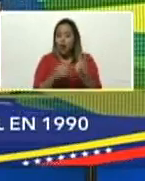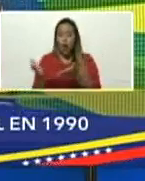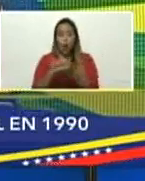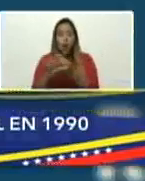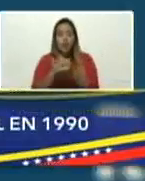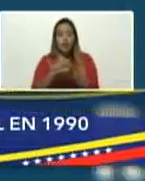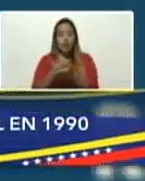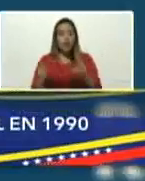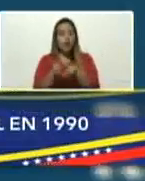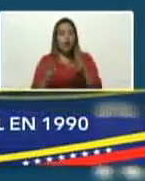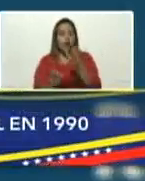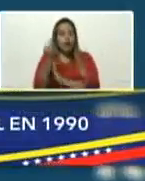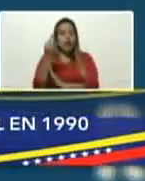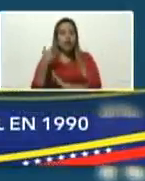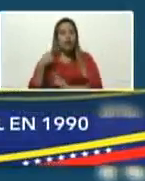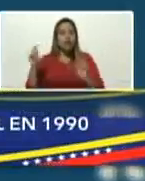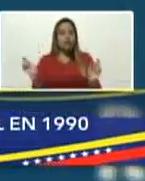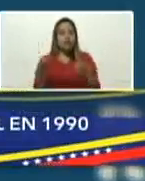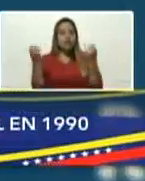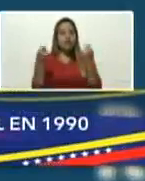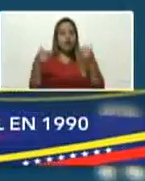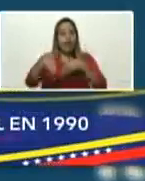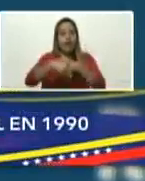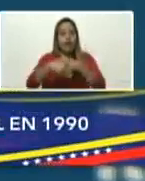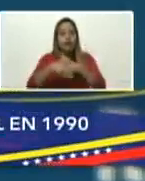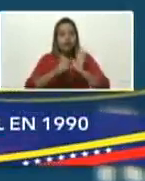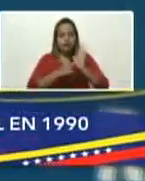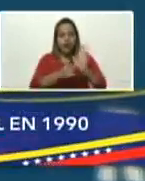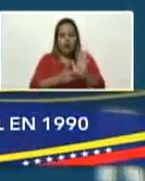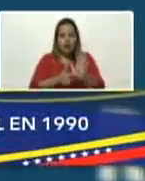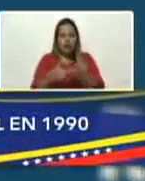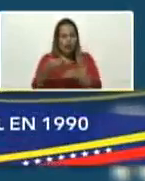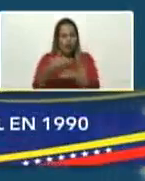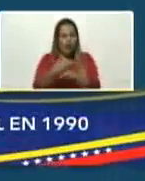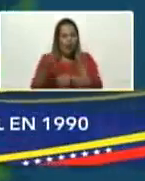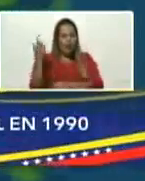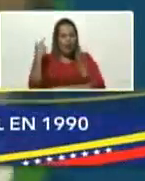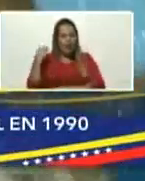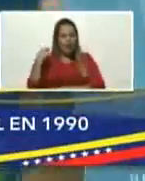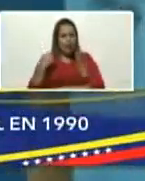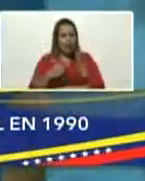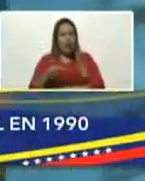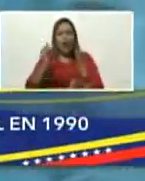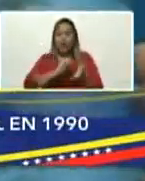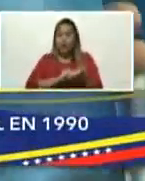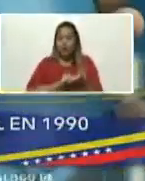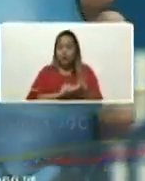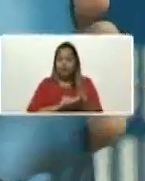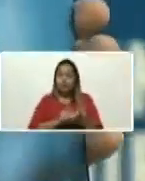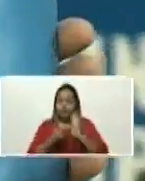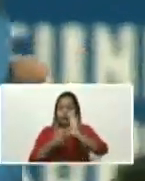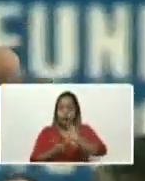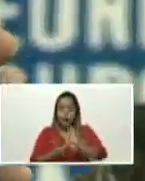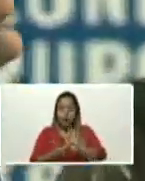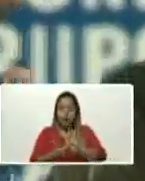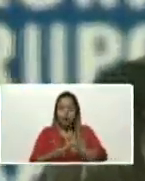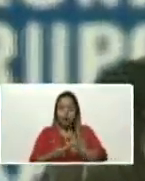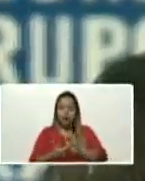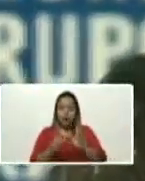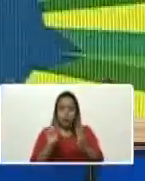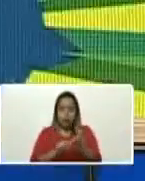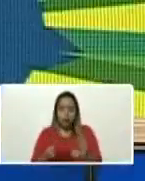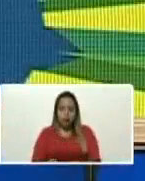publiqué en mis redes sociales antes de ayer. Lo volví a publicar una vez más, para el estudio de la